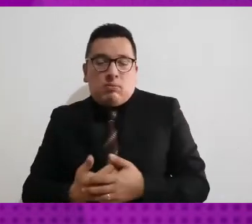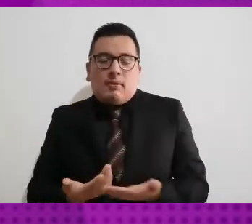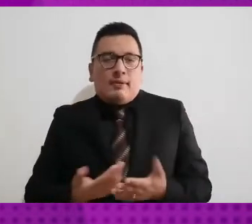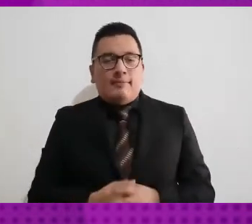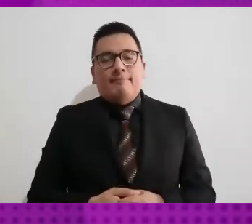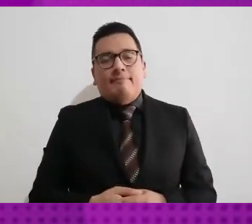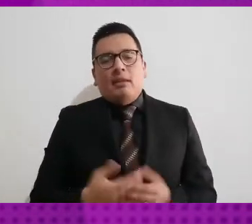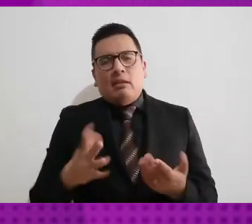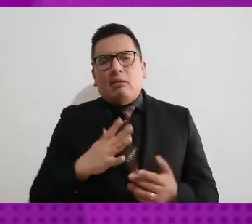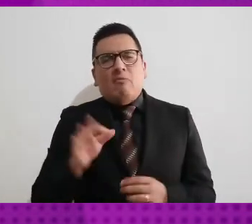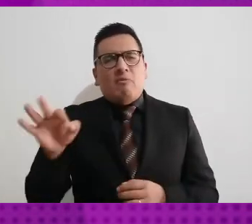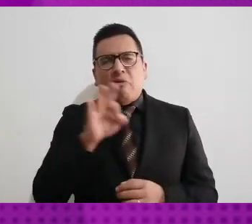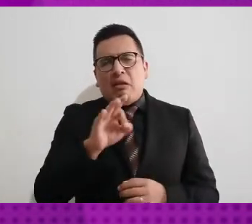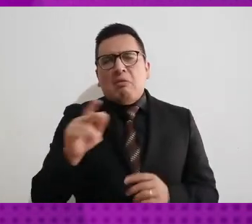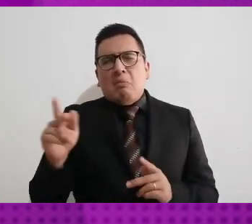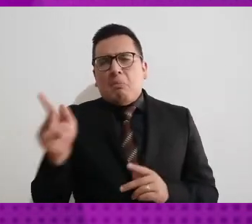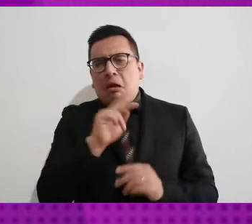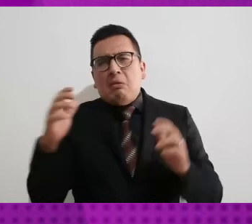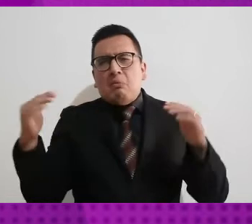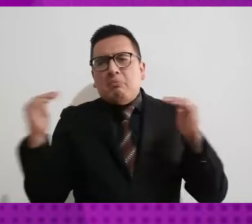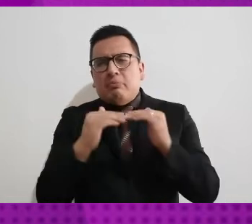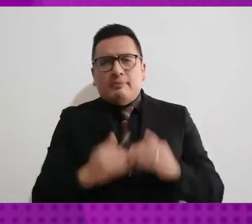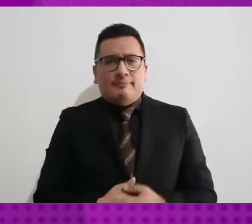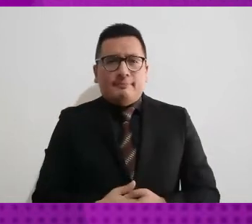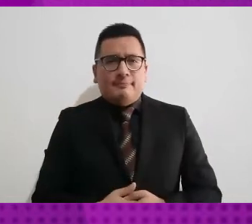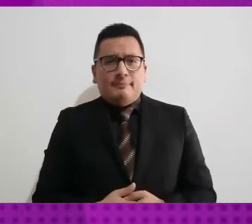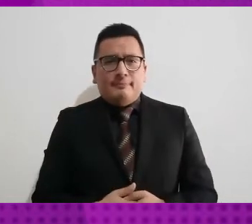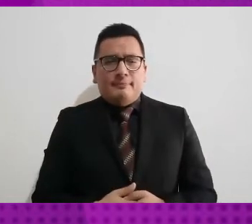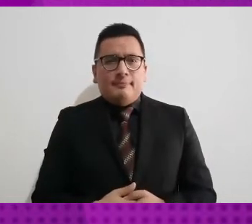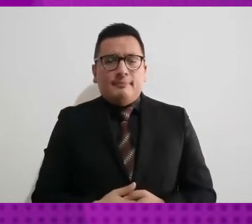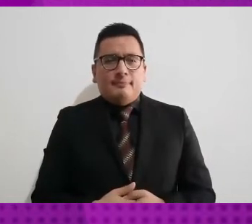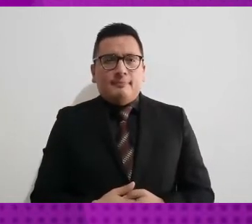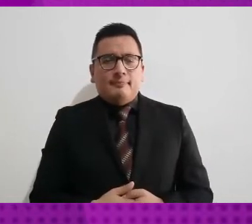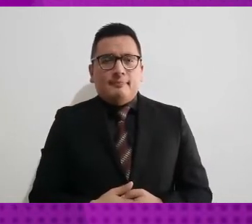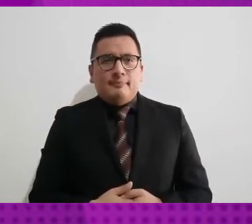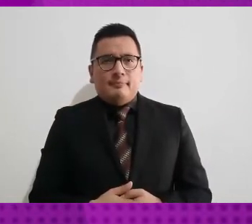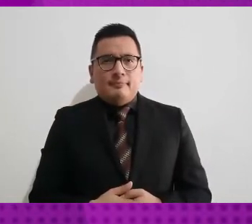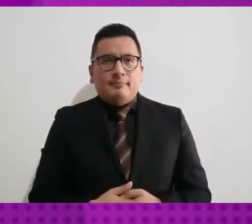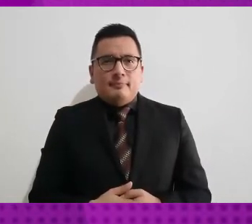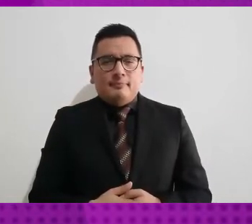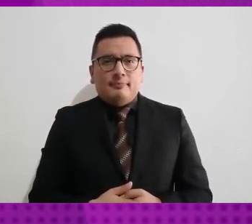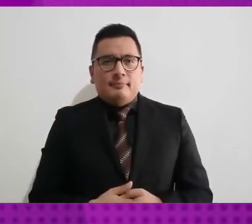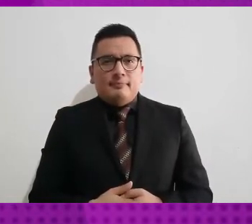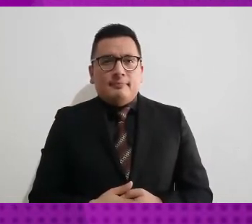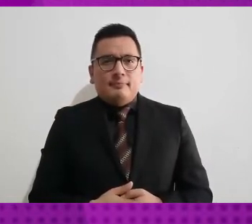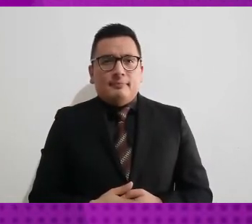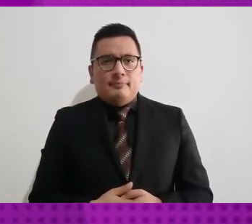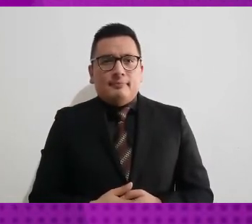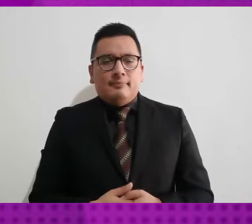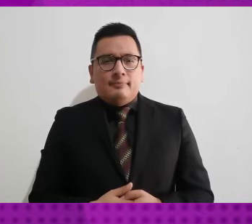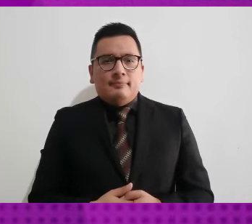electorales se han homologado y vamos juntos, con pegado, ¿no? En una elección